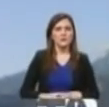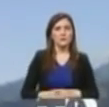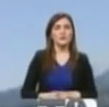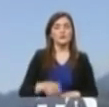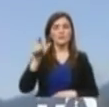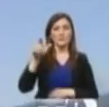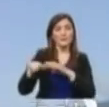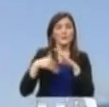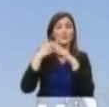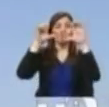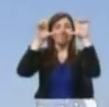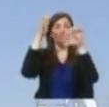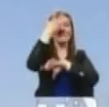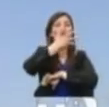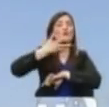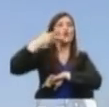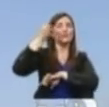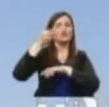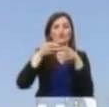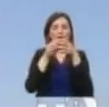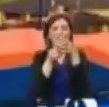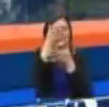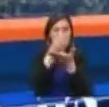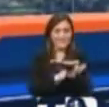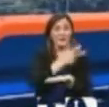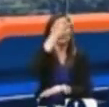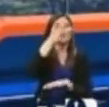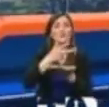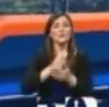Wilson Charihuamán nos envió esta bella postal del volcán Chimborazo.